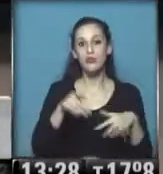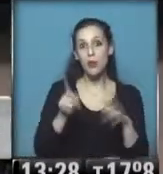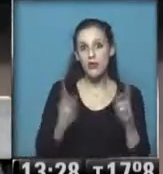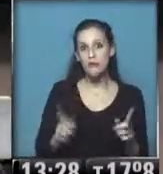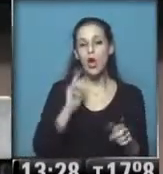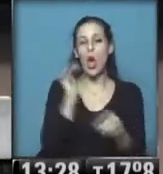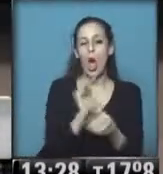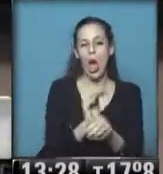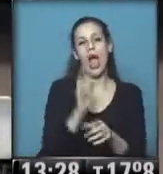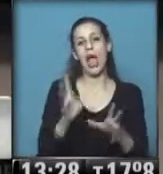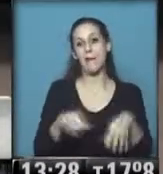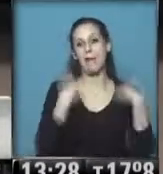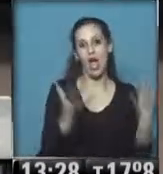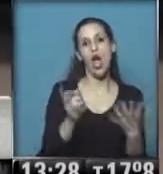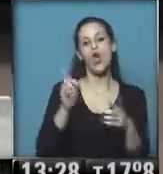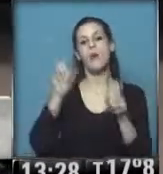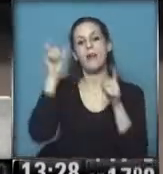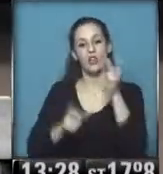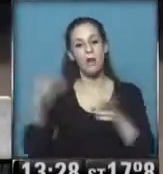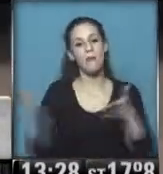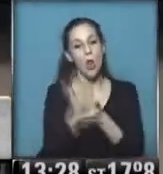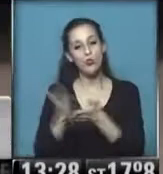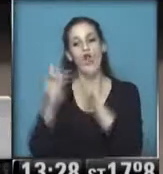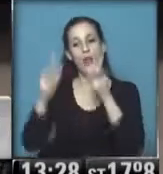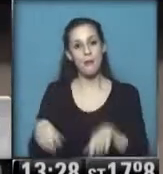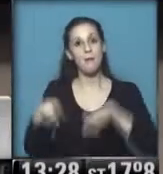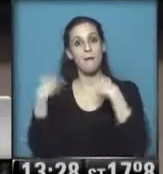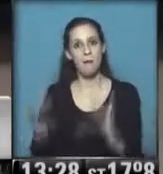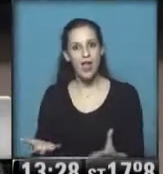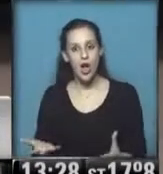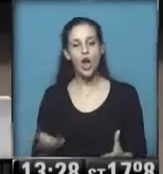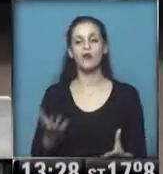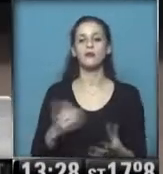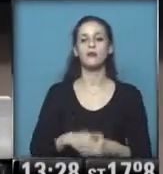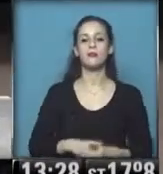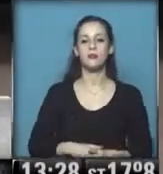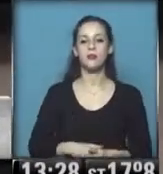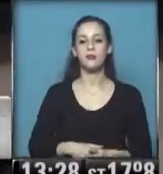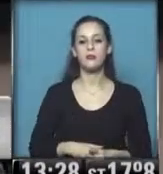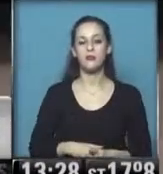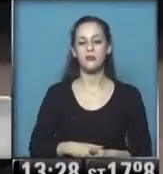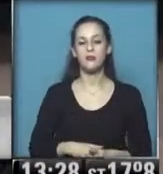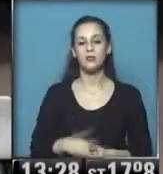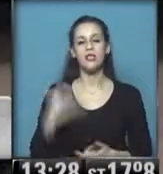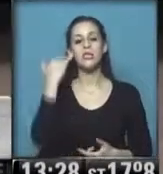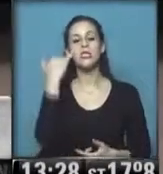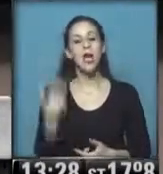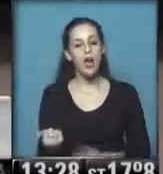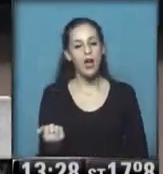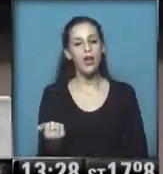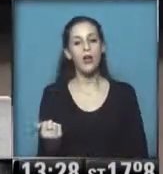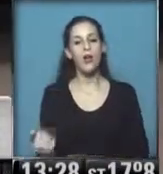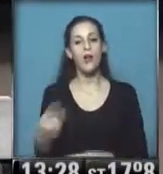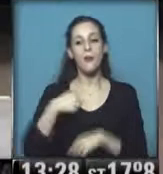consumes pero también para los productores empezamos a analizar junto con la agencia de administración de bienes del Estado diferentes predios para poder